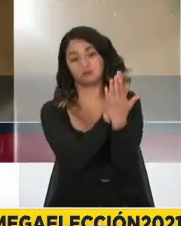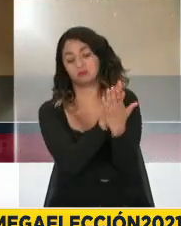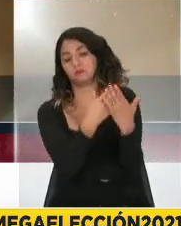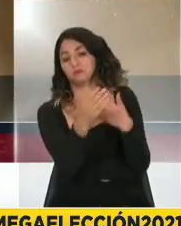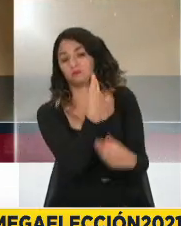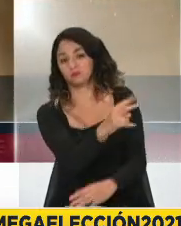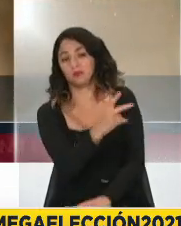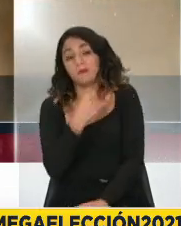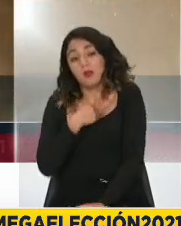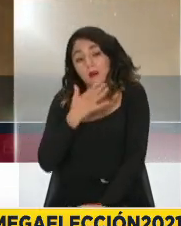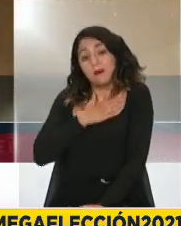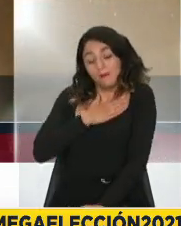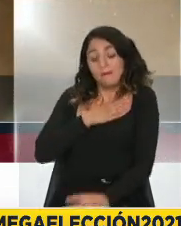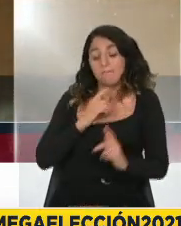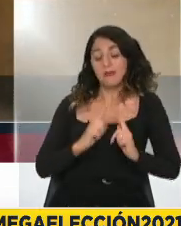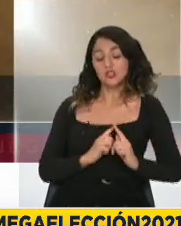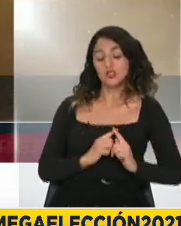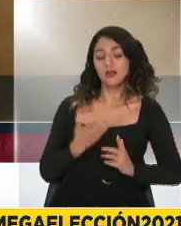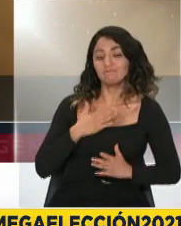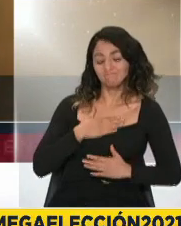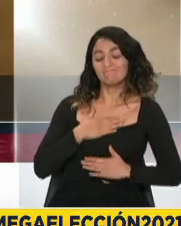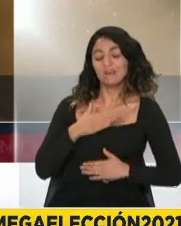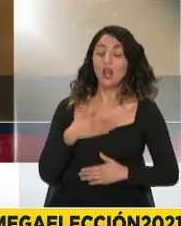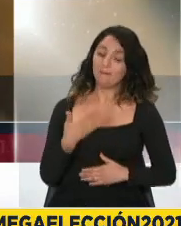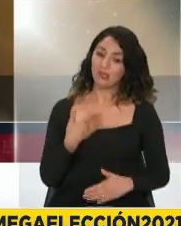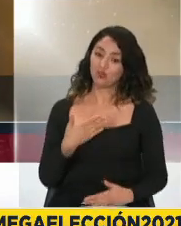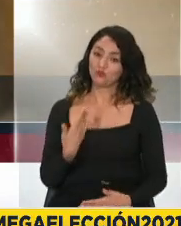pero en lo personal lo lamento. Sí decir que